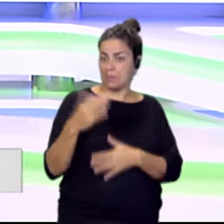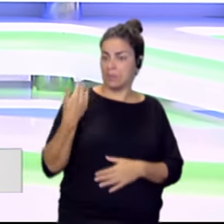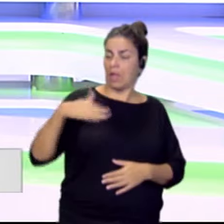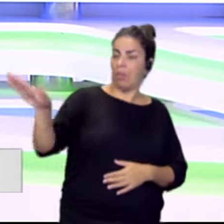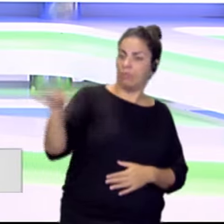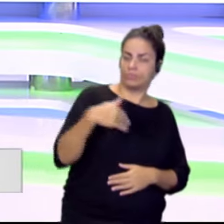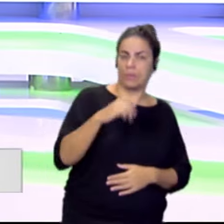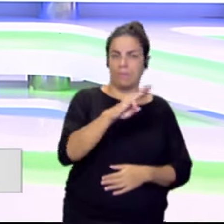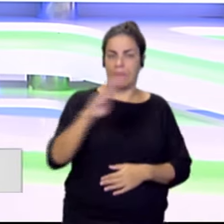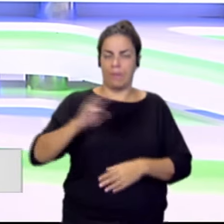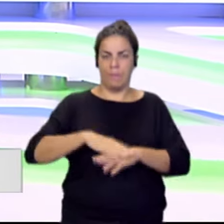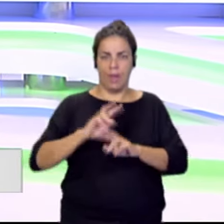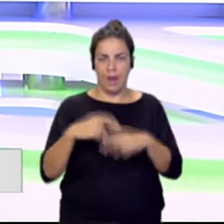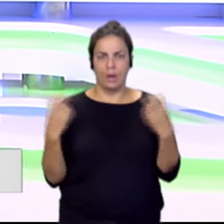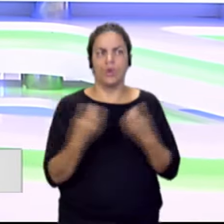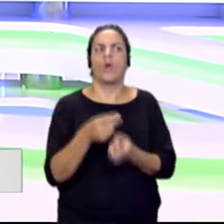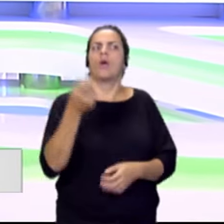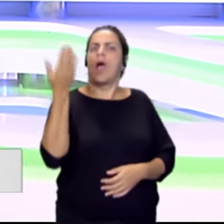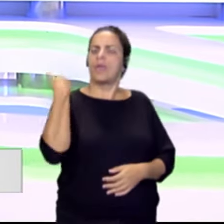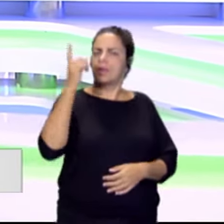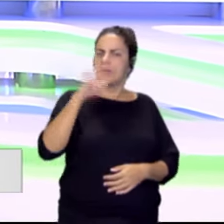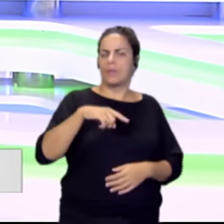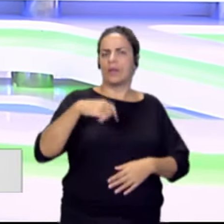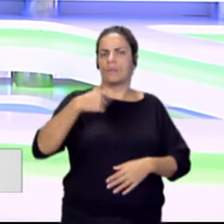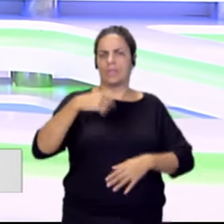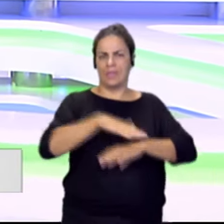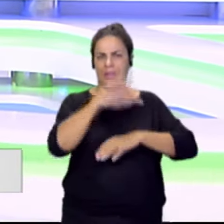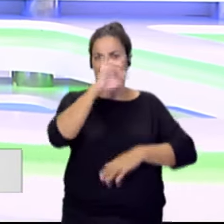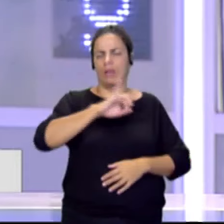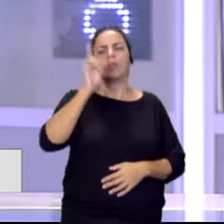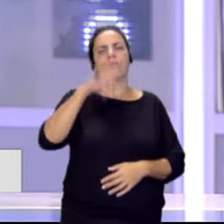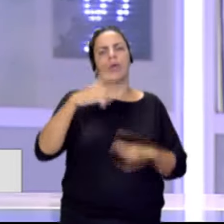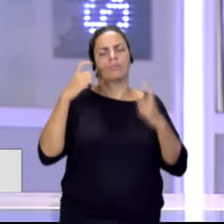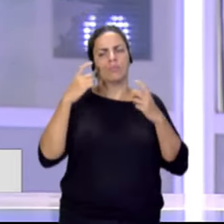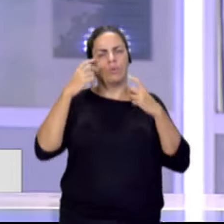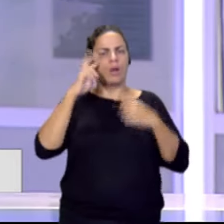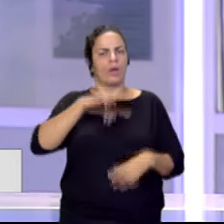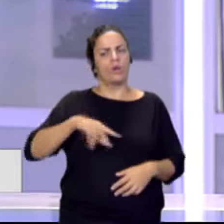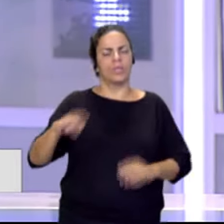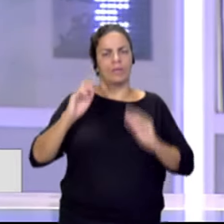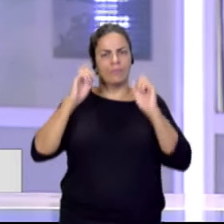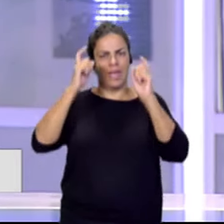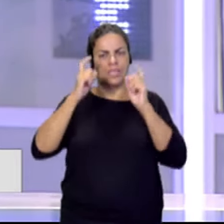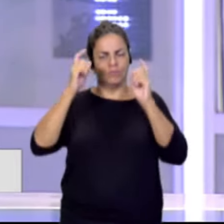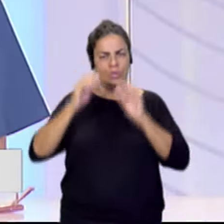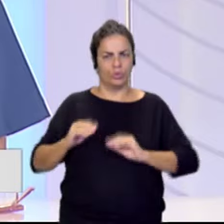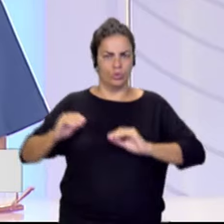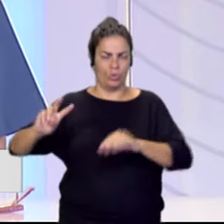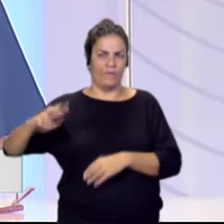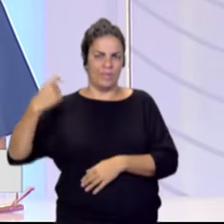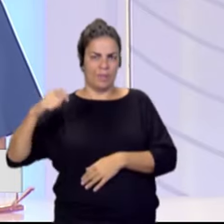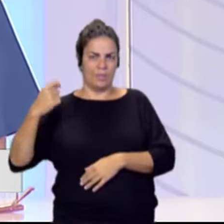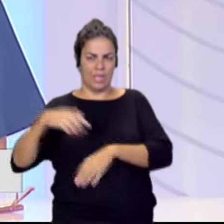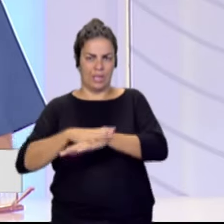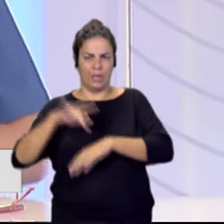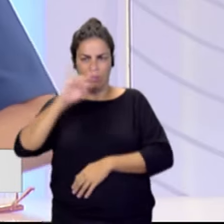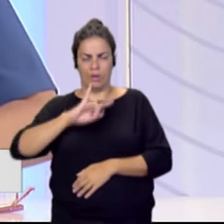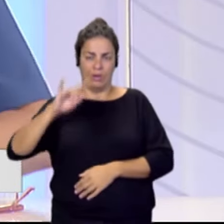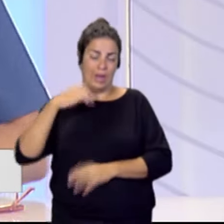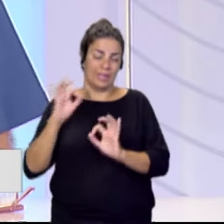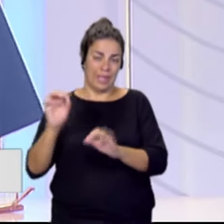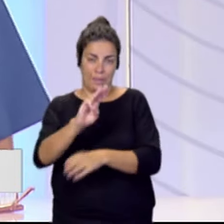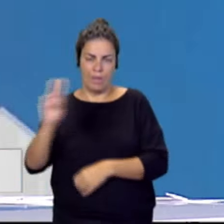sentarse. Ayer también el presidente del Gobierno de Canarias pues reconocía el esfuerzo por parte del vicepresidente del Gobierno de Canarias, que es del Partido Popular, de lo que le insiste a su partido